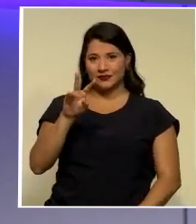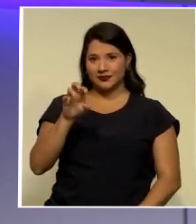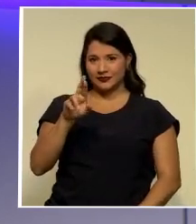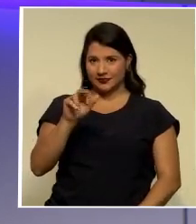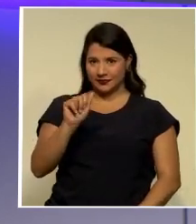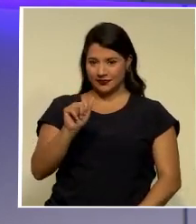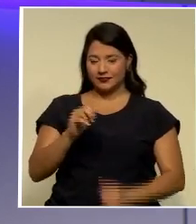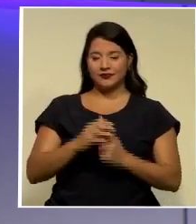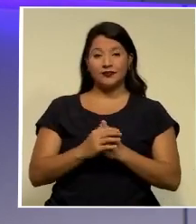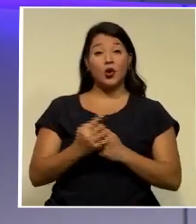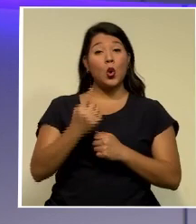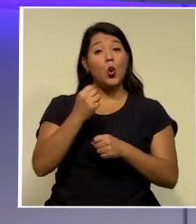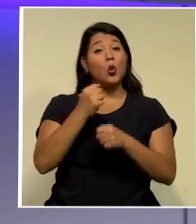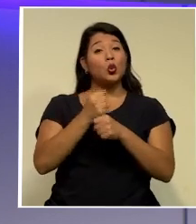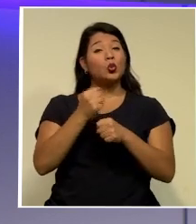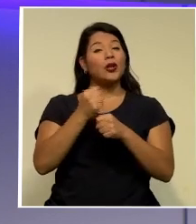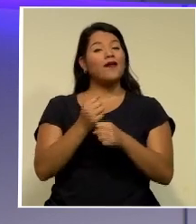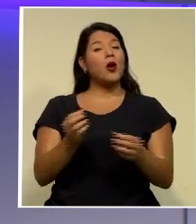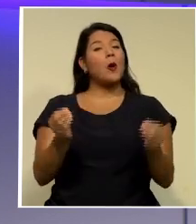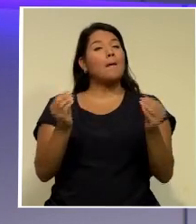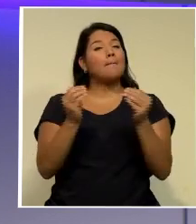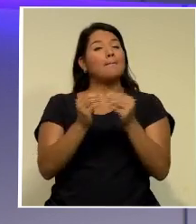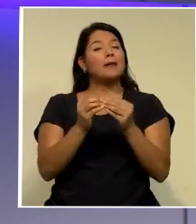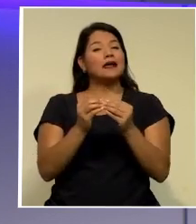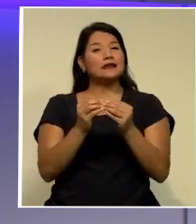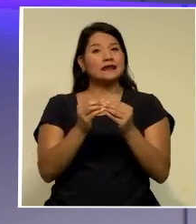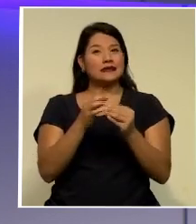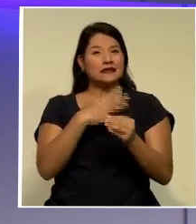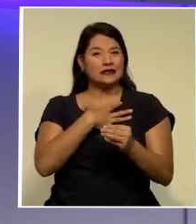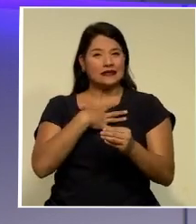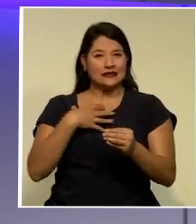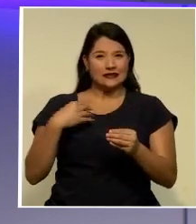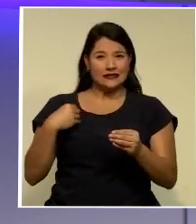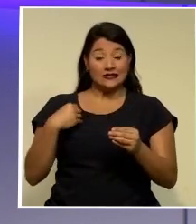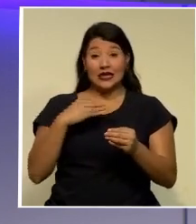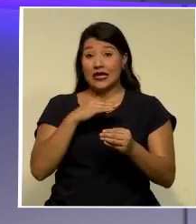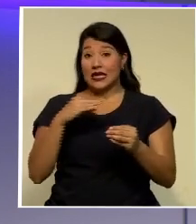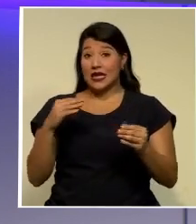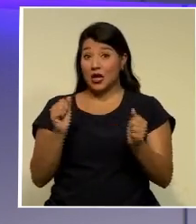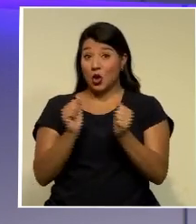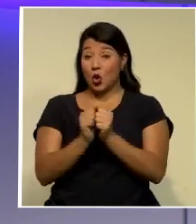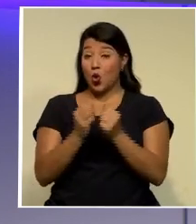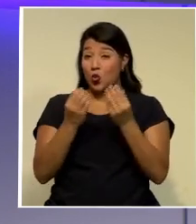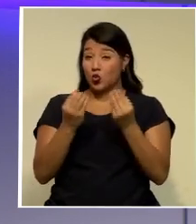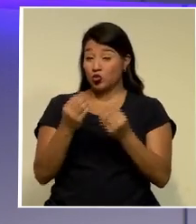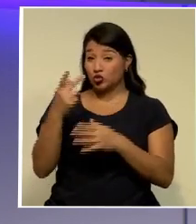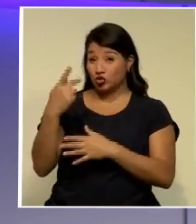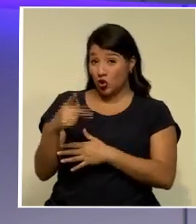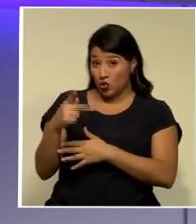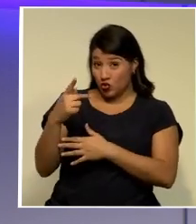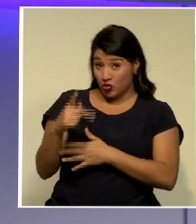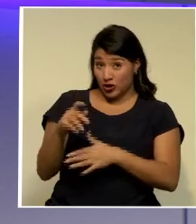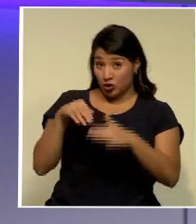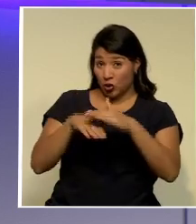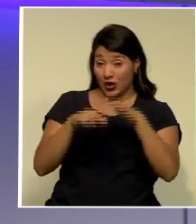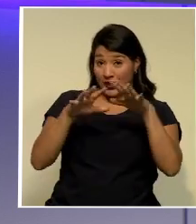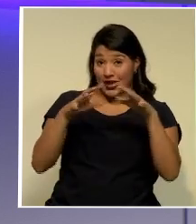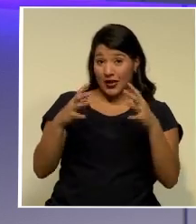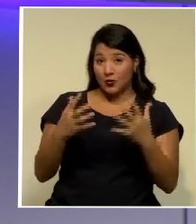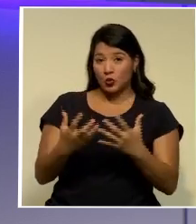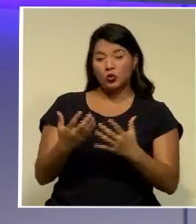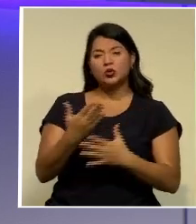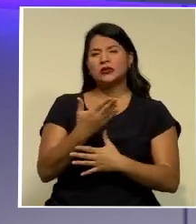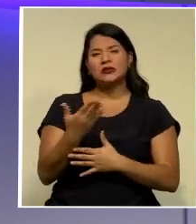Uno de los oficios más fascinantes y a la vez de mayor riesgo en el mundo es el de los periodistas gráficos.